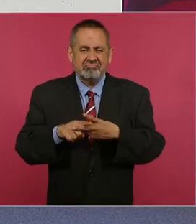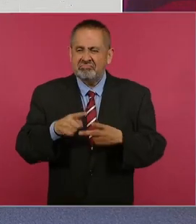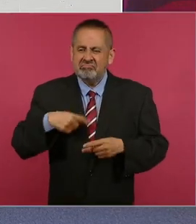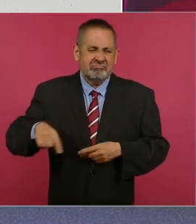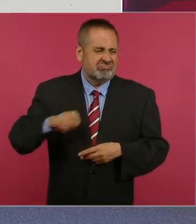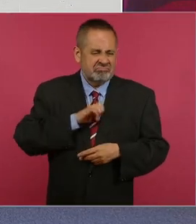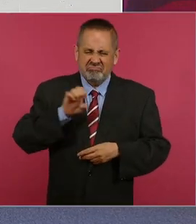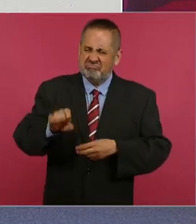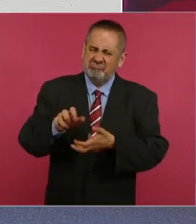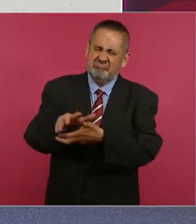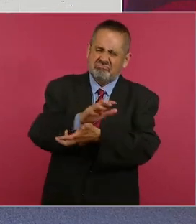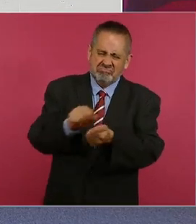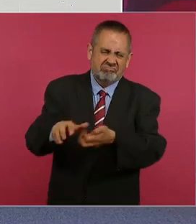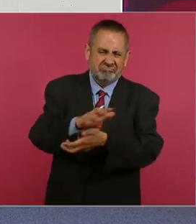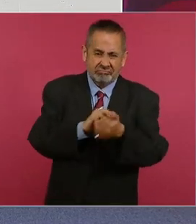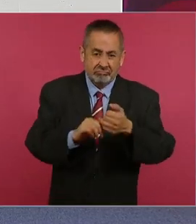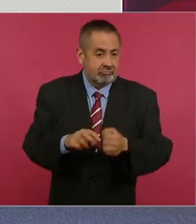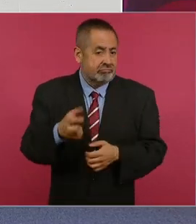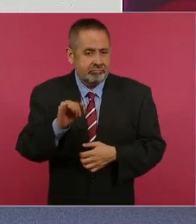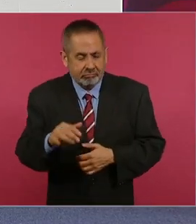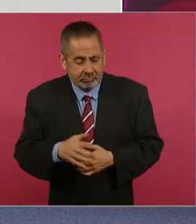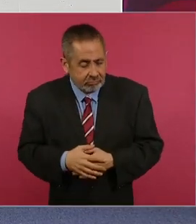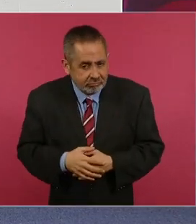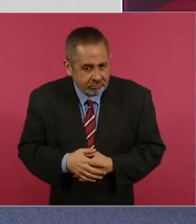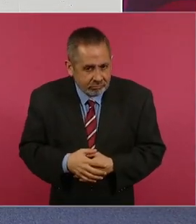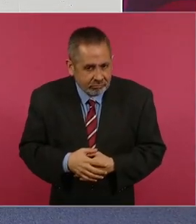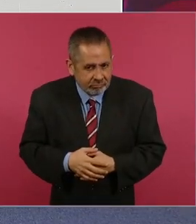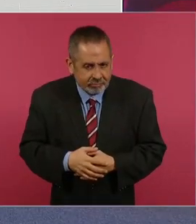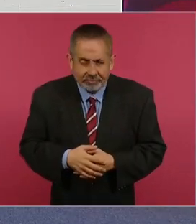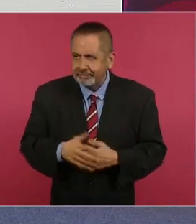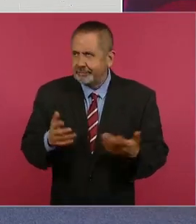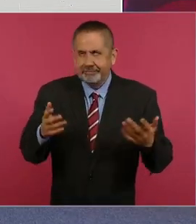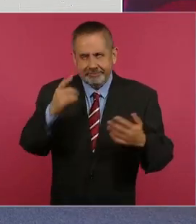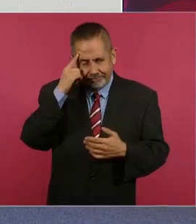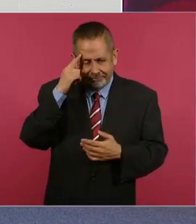destrucción. Nada más le faltó poner aquí